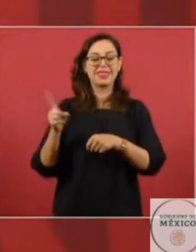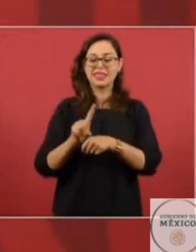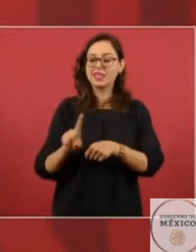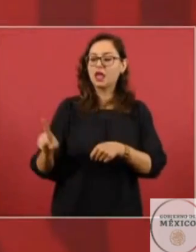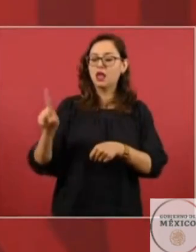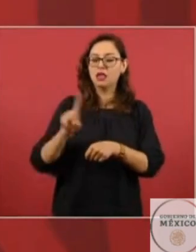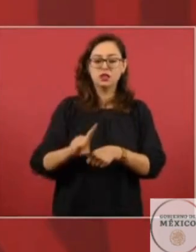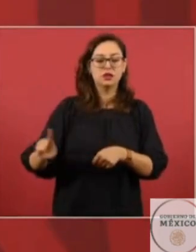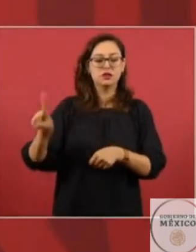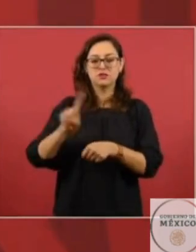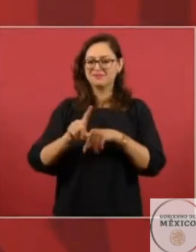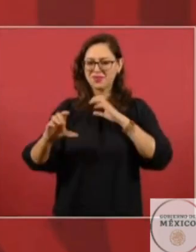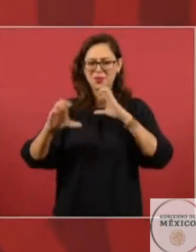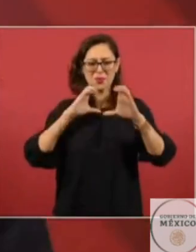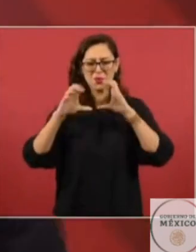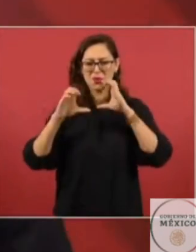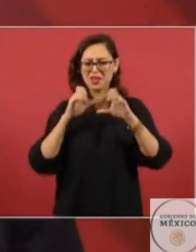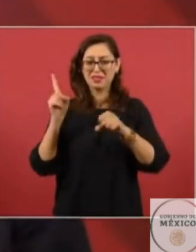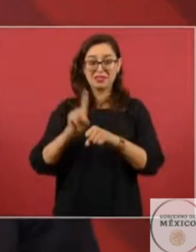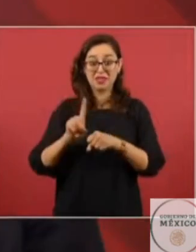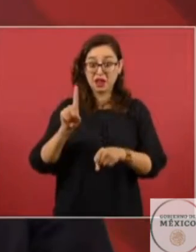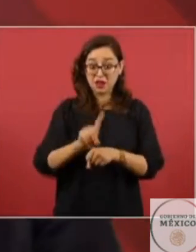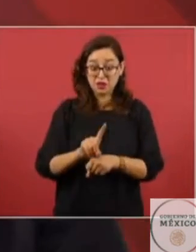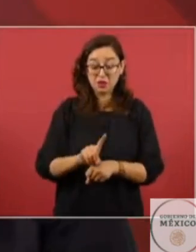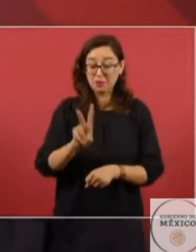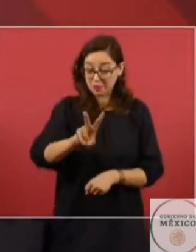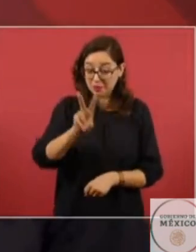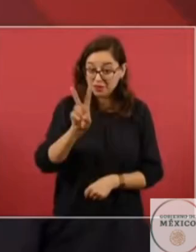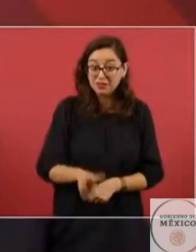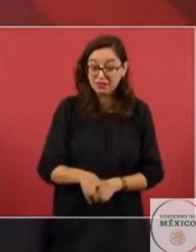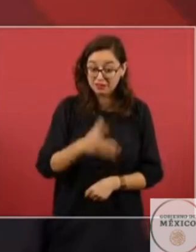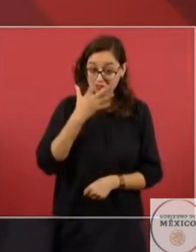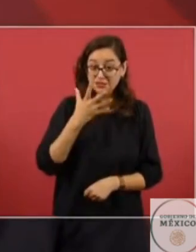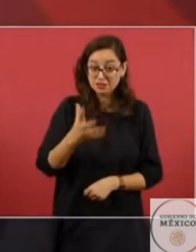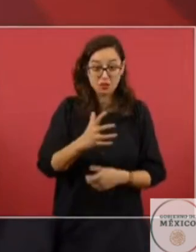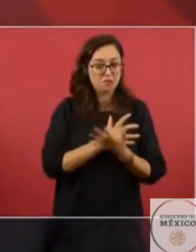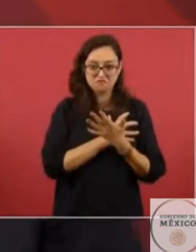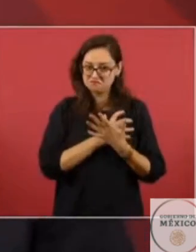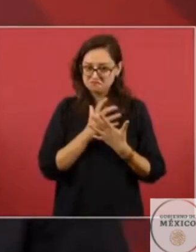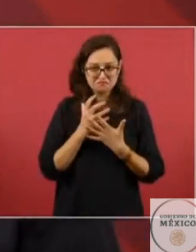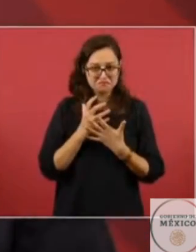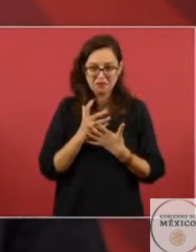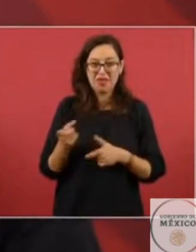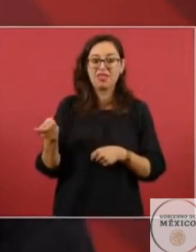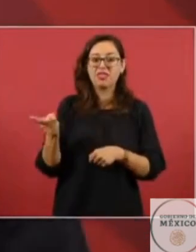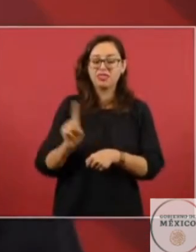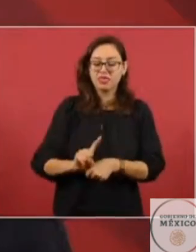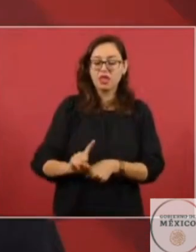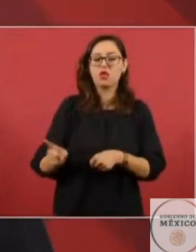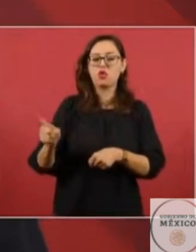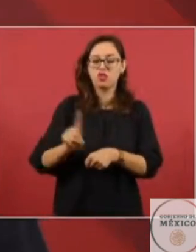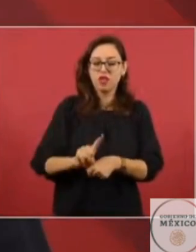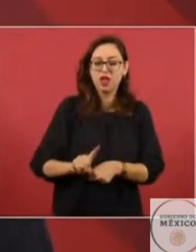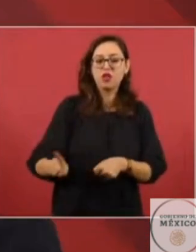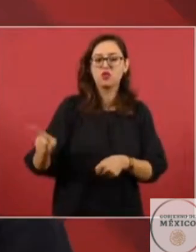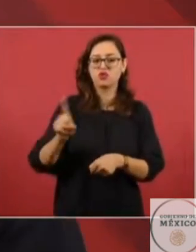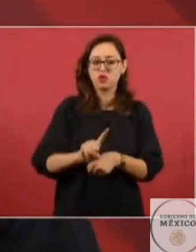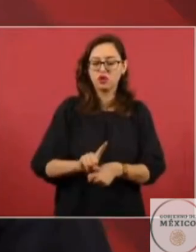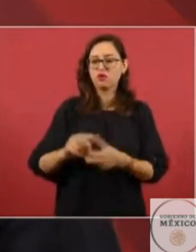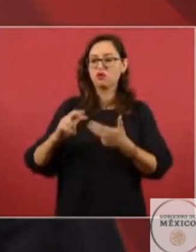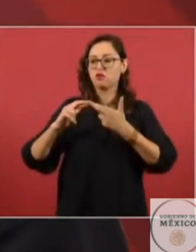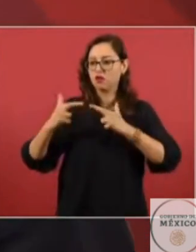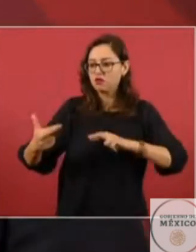en conexión con el lavado de dinero, ¿entiendes? Que son las procuradurías de los estados, que nosotros también